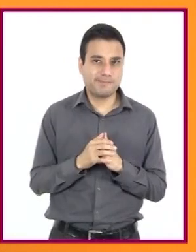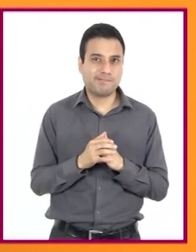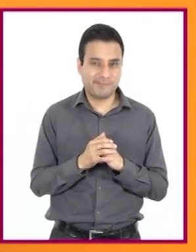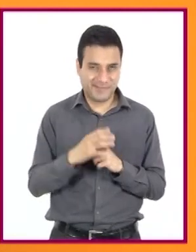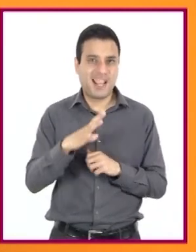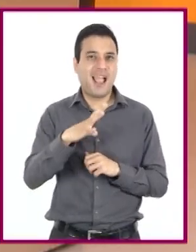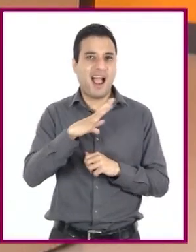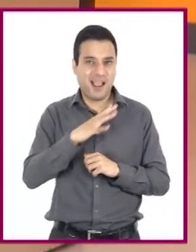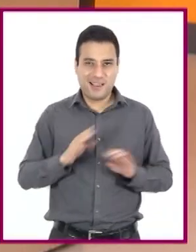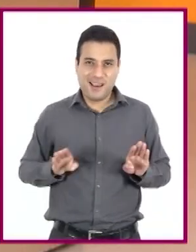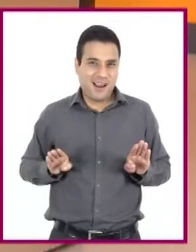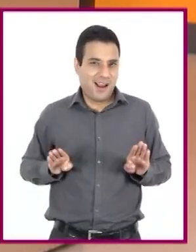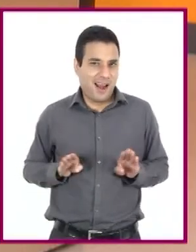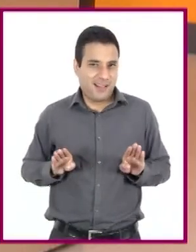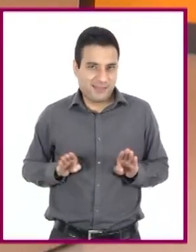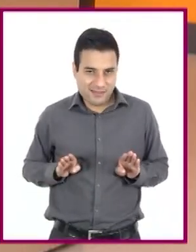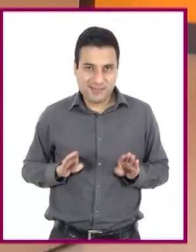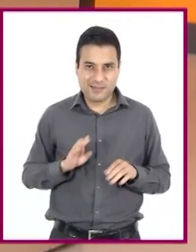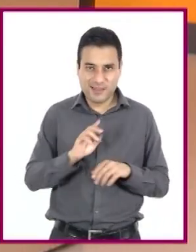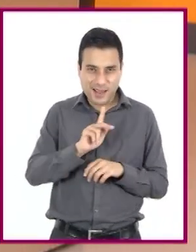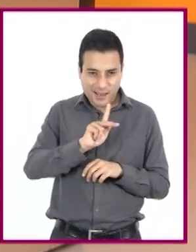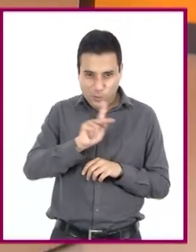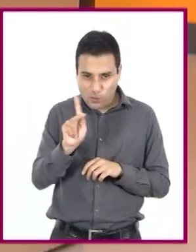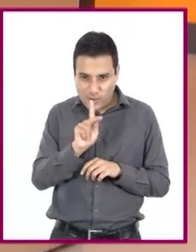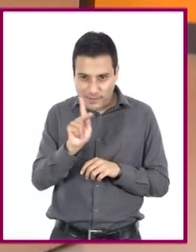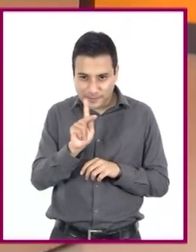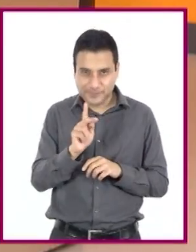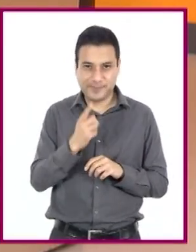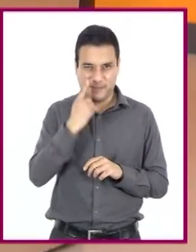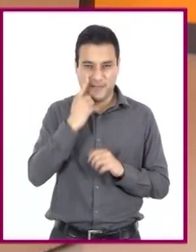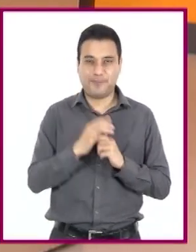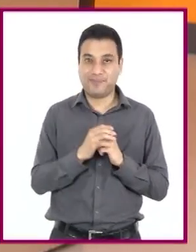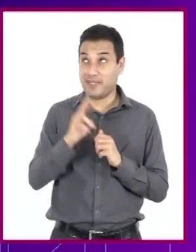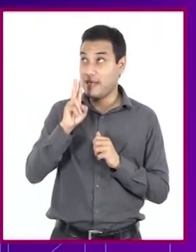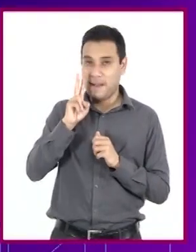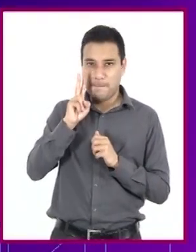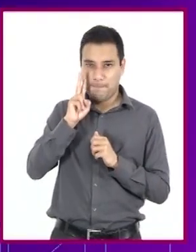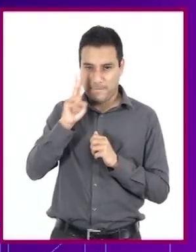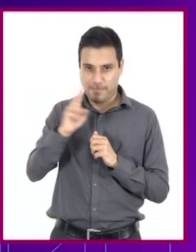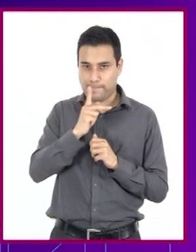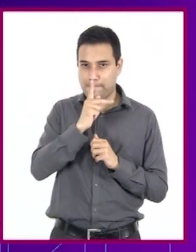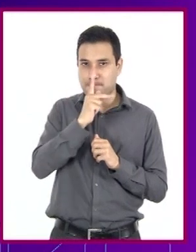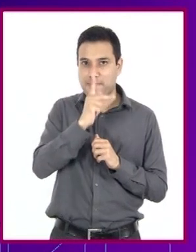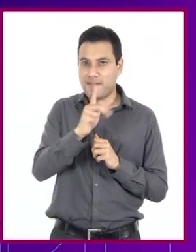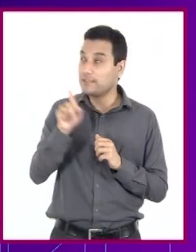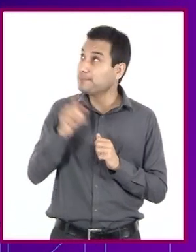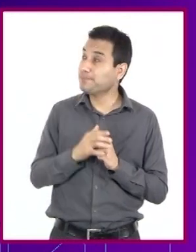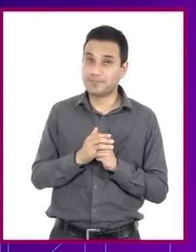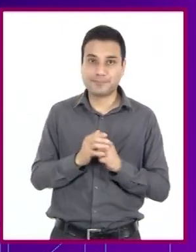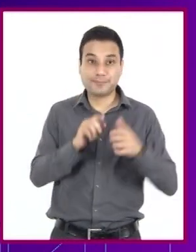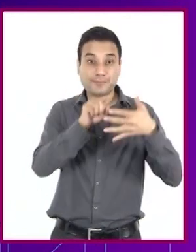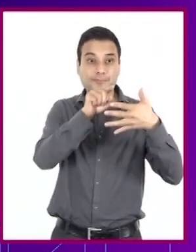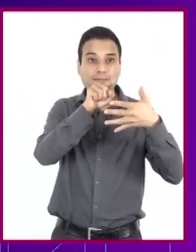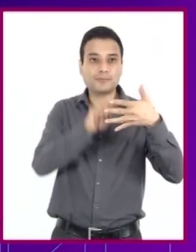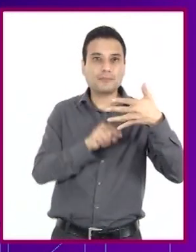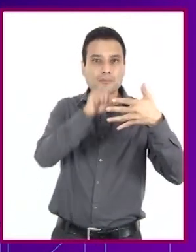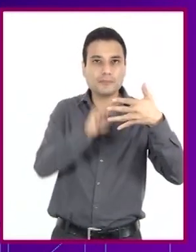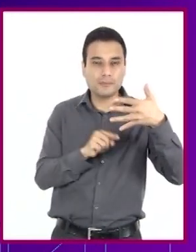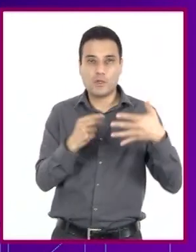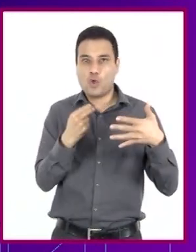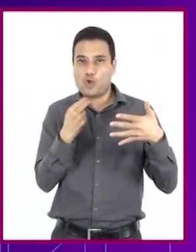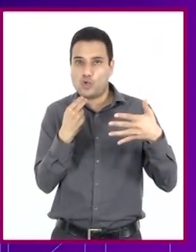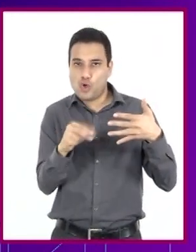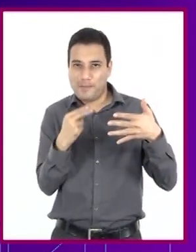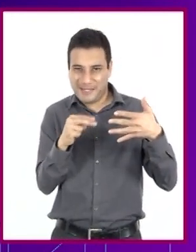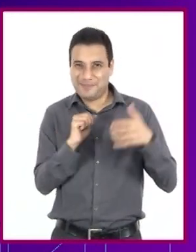tienen características comunes. Observen los siguientes conceptos. De un lado tenemos el nombre de algunos organelos y